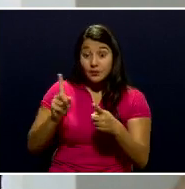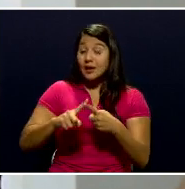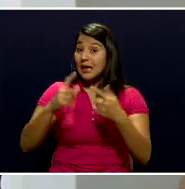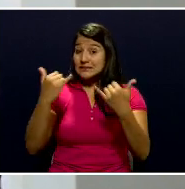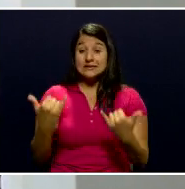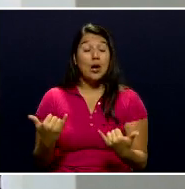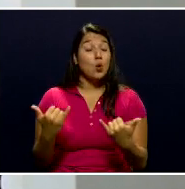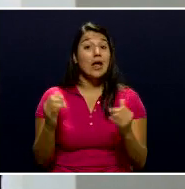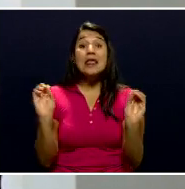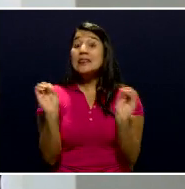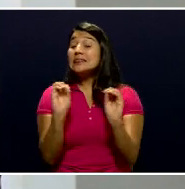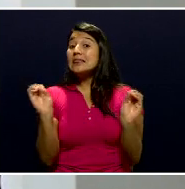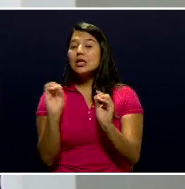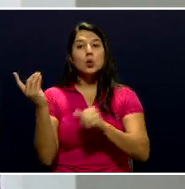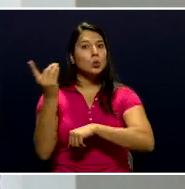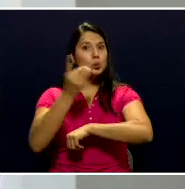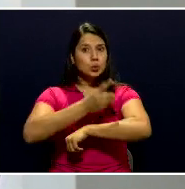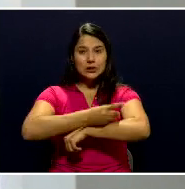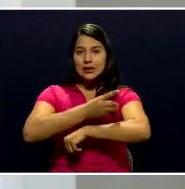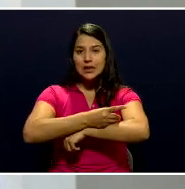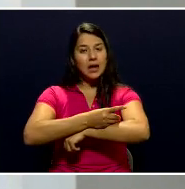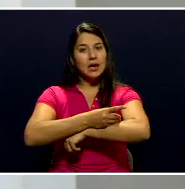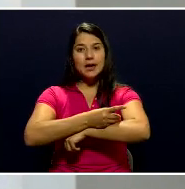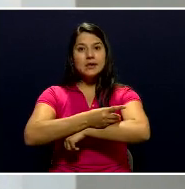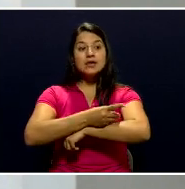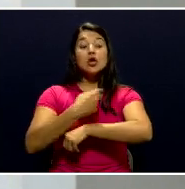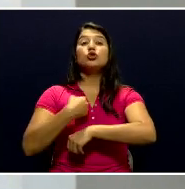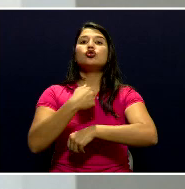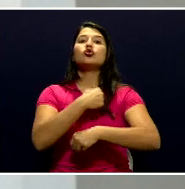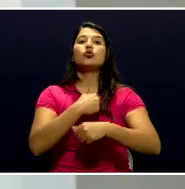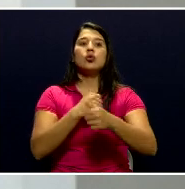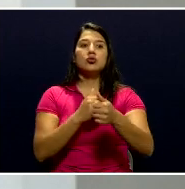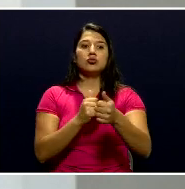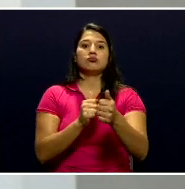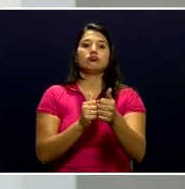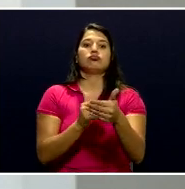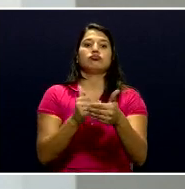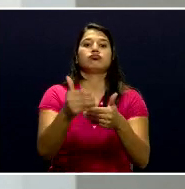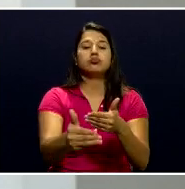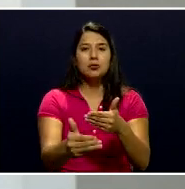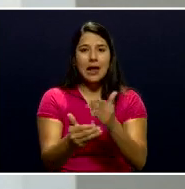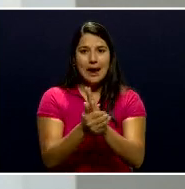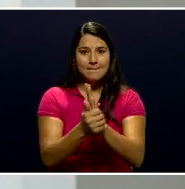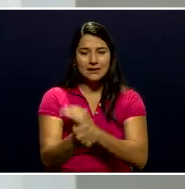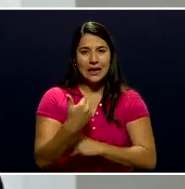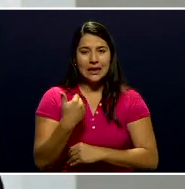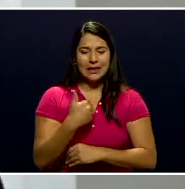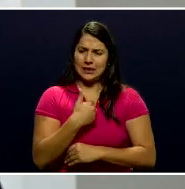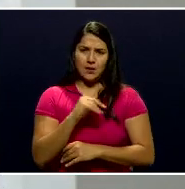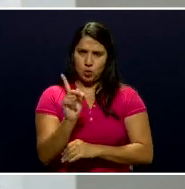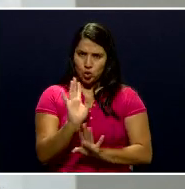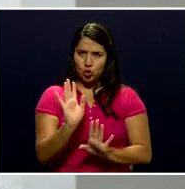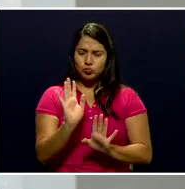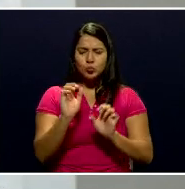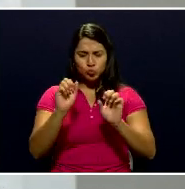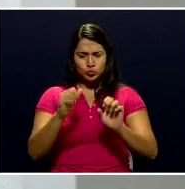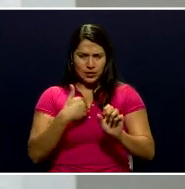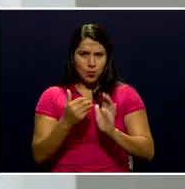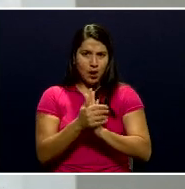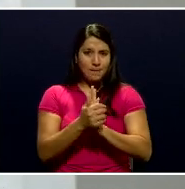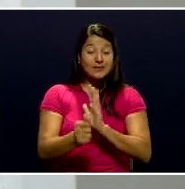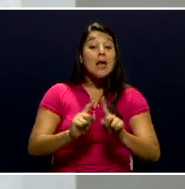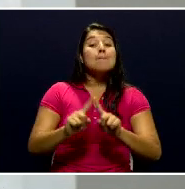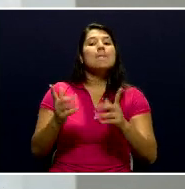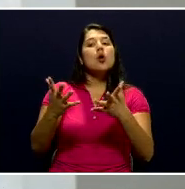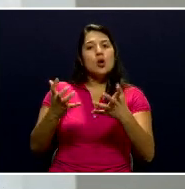tenido casos, se ha sobrepasado la capacidad de pruebas a nivel nacional, pero lo que sí estamos haciendo es un esfuerzo junto